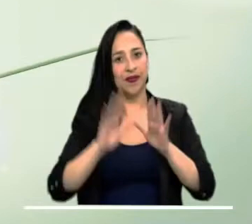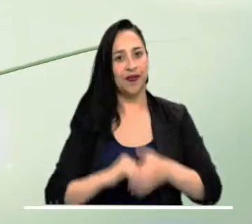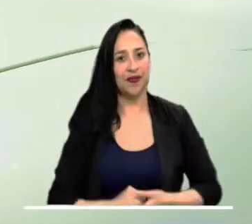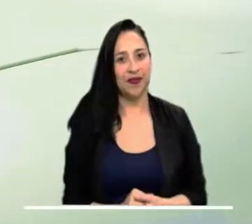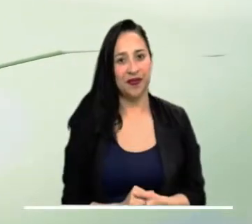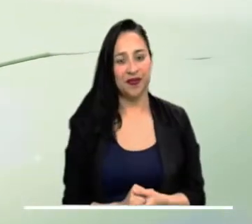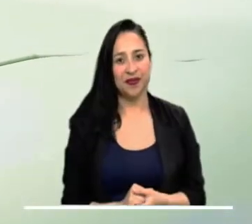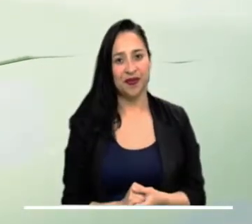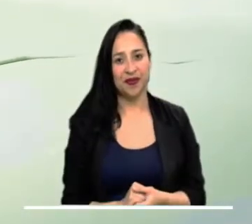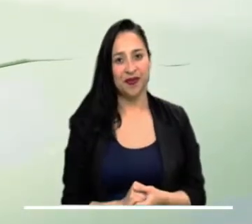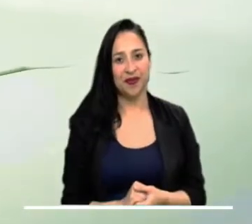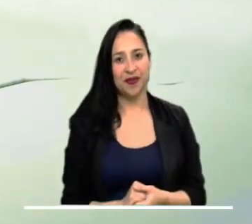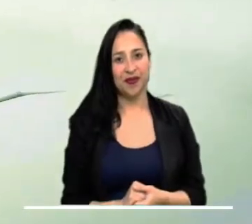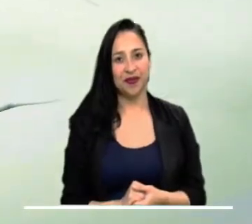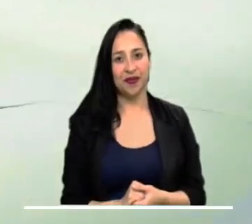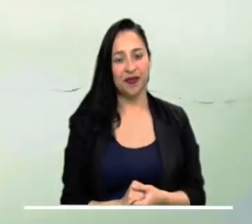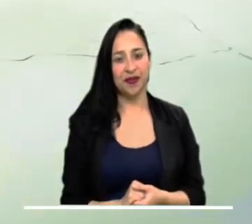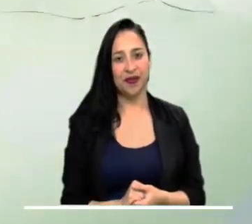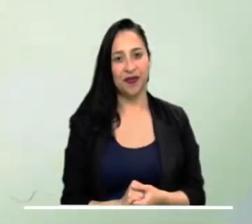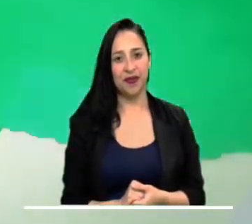Antioquia.